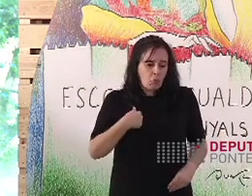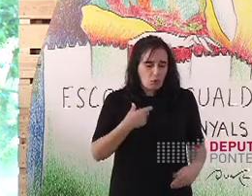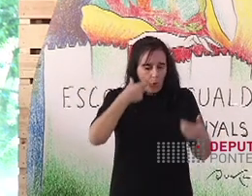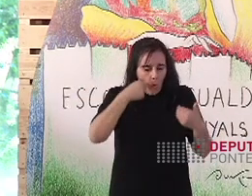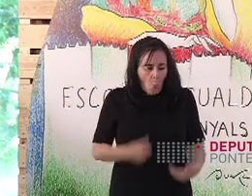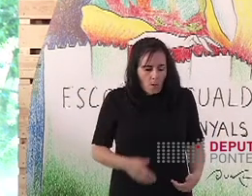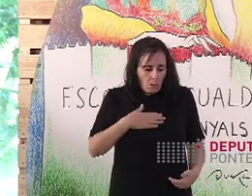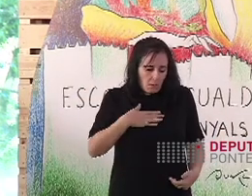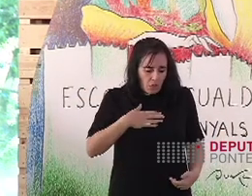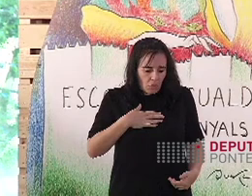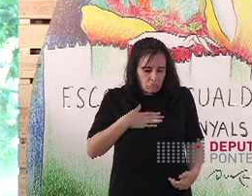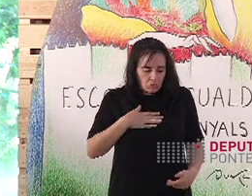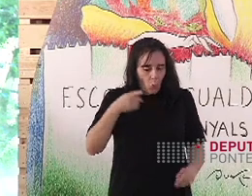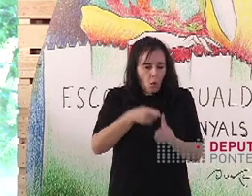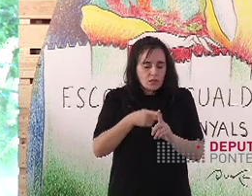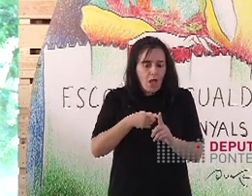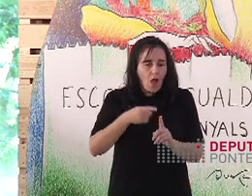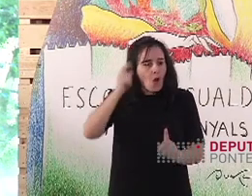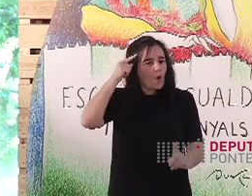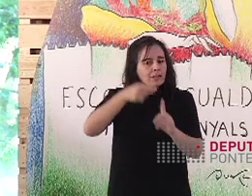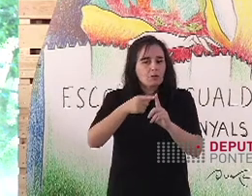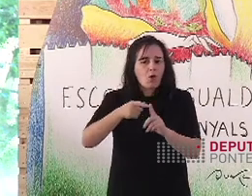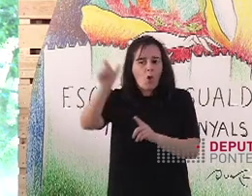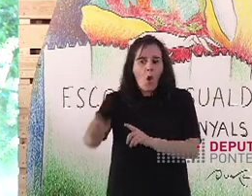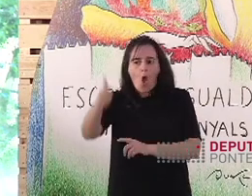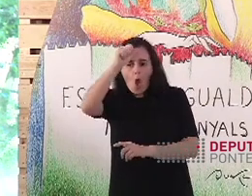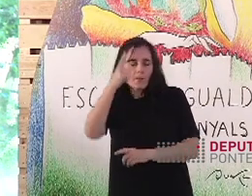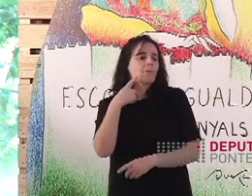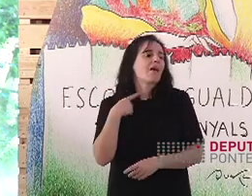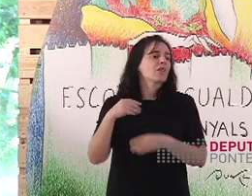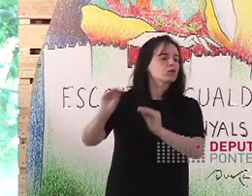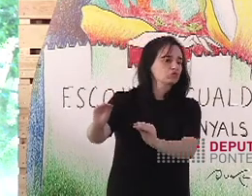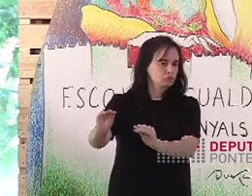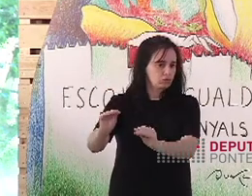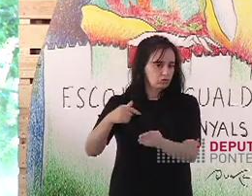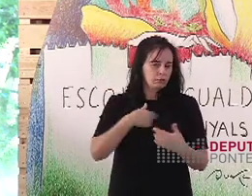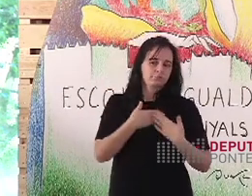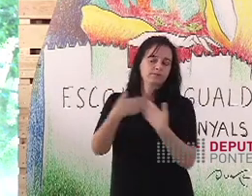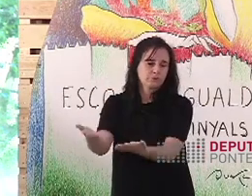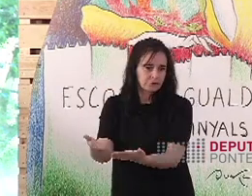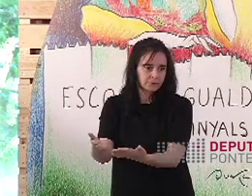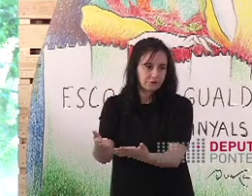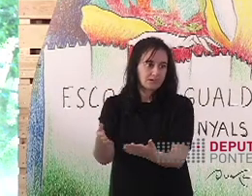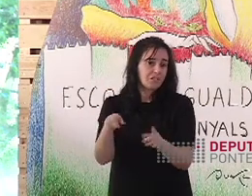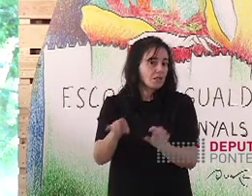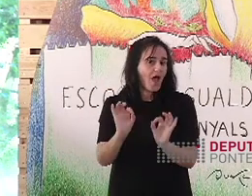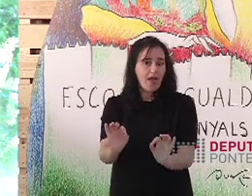ter en conta o meu, porque iso é sistemático, e esa situación sistemática genera, ten necesariamente que